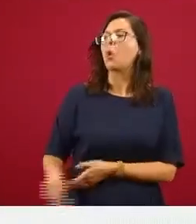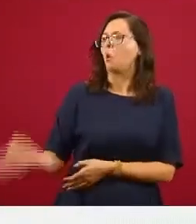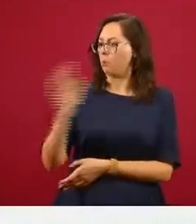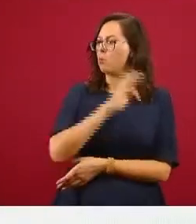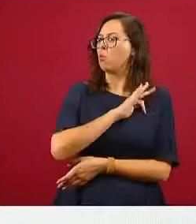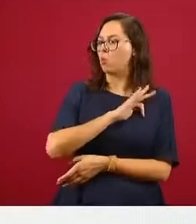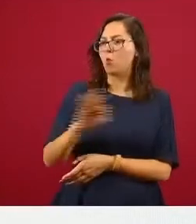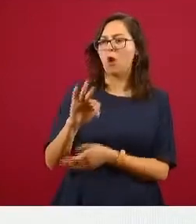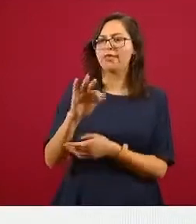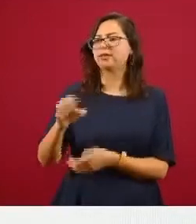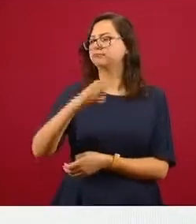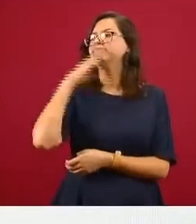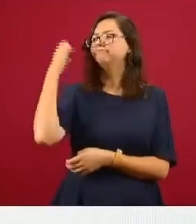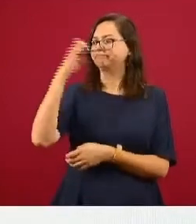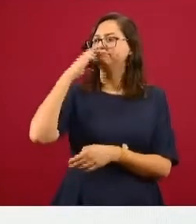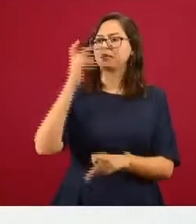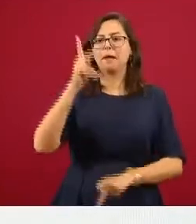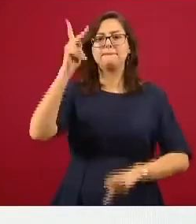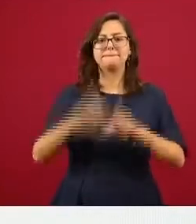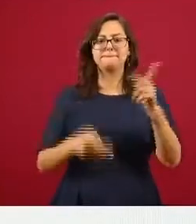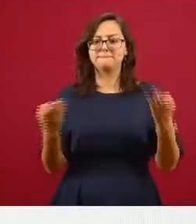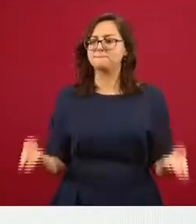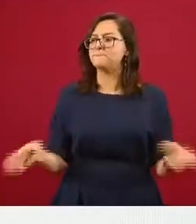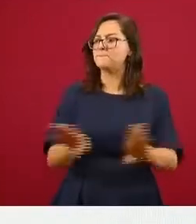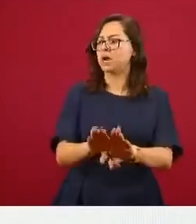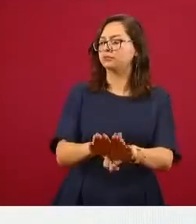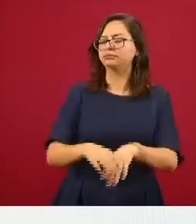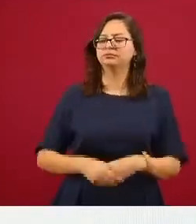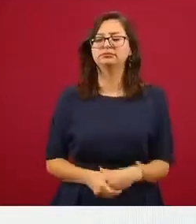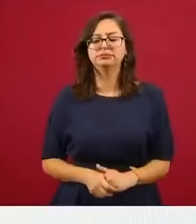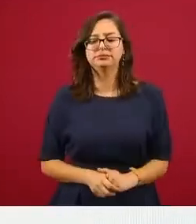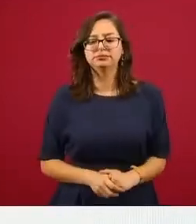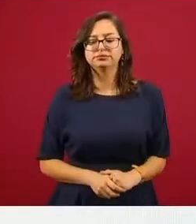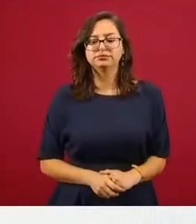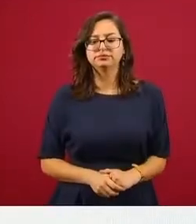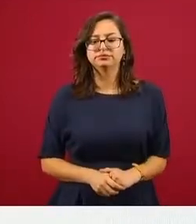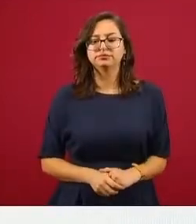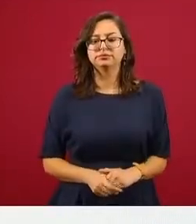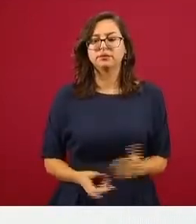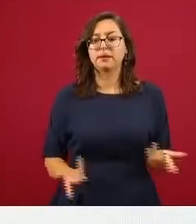condiciones de suspender temporalmente las actividades escolares.